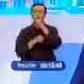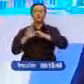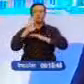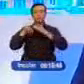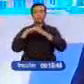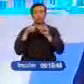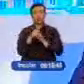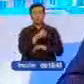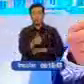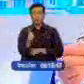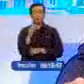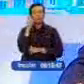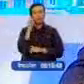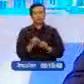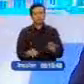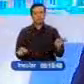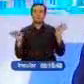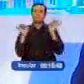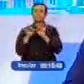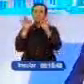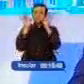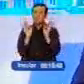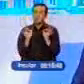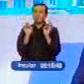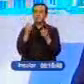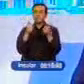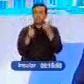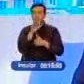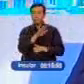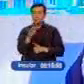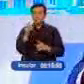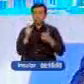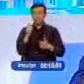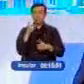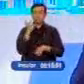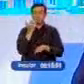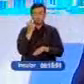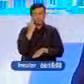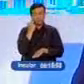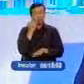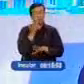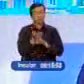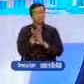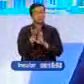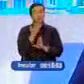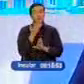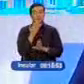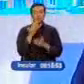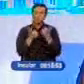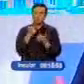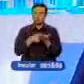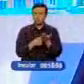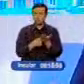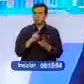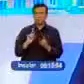los actores, y yo creo que es importante a través de los candidatos irles presentando la posibilidad de que existan estos debates, que